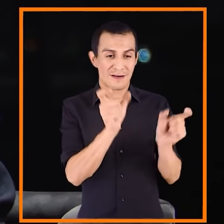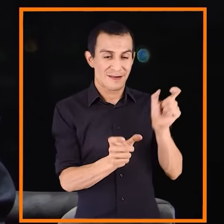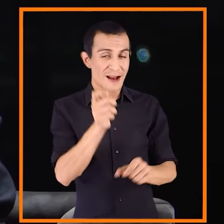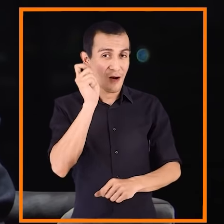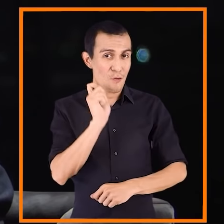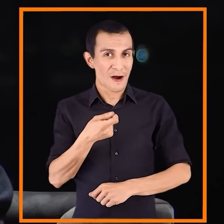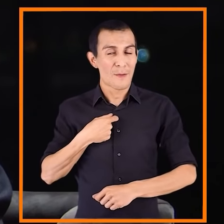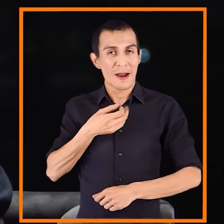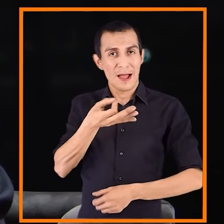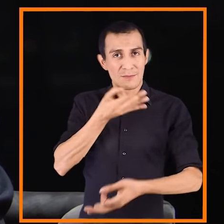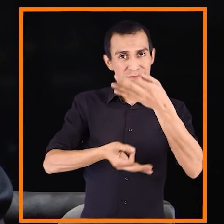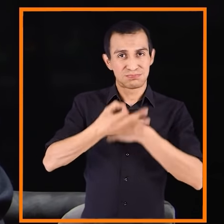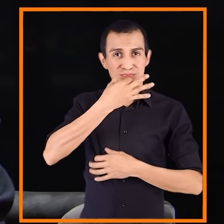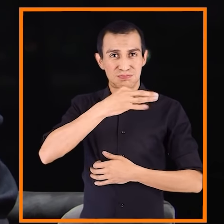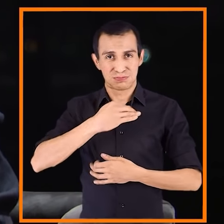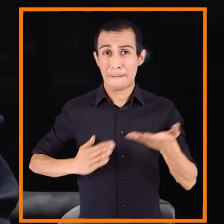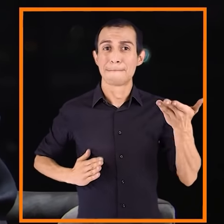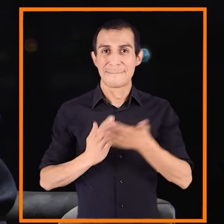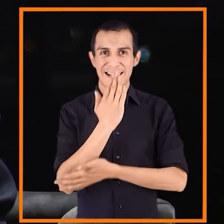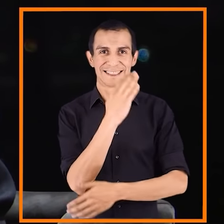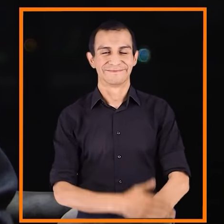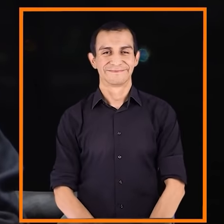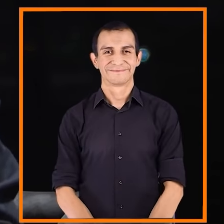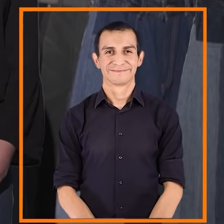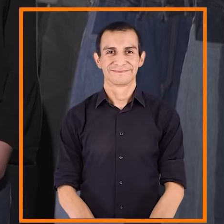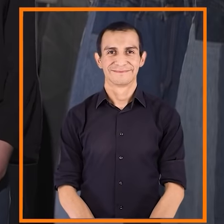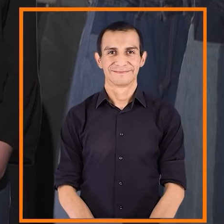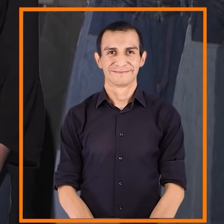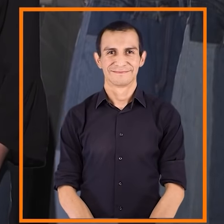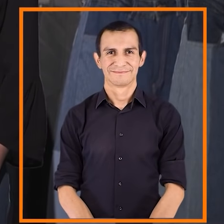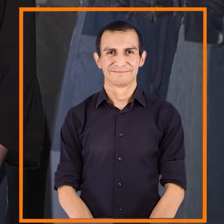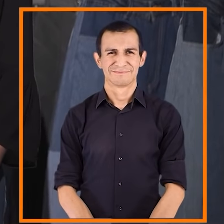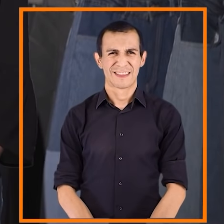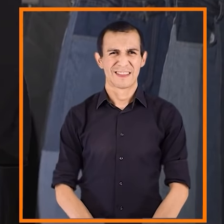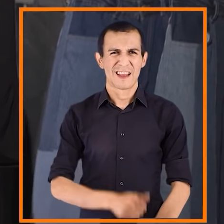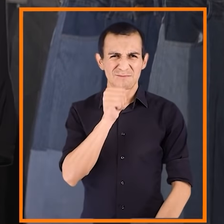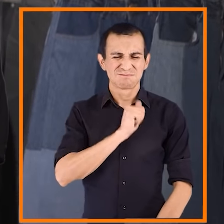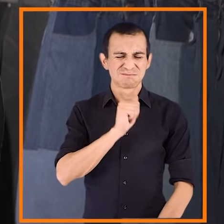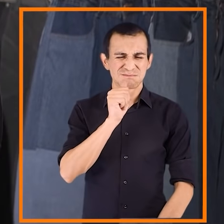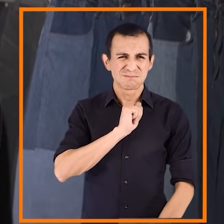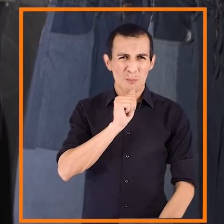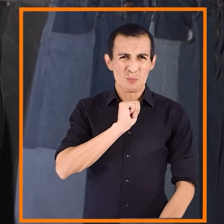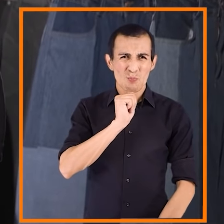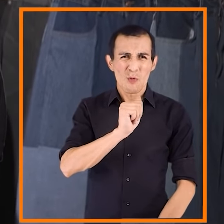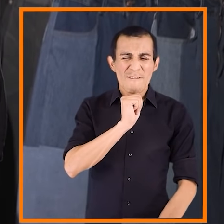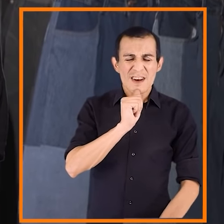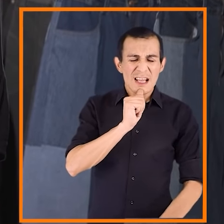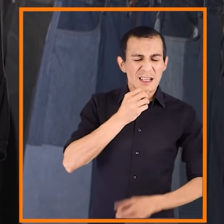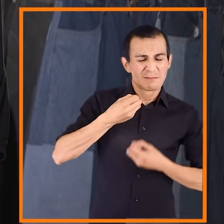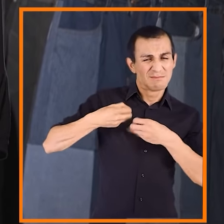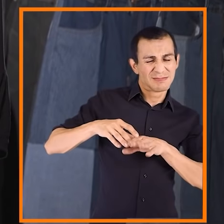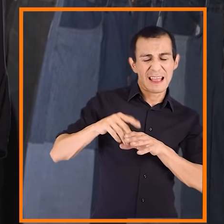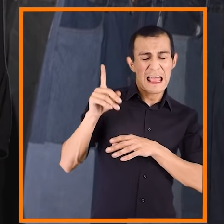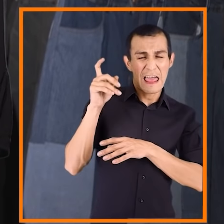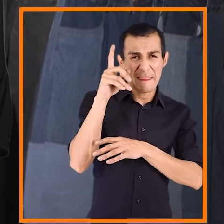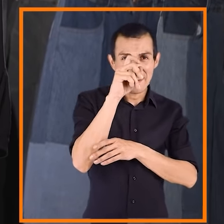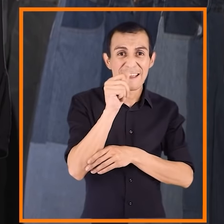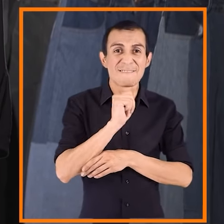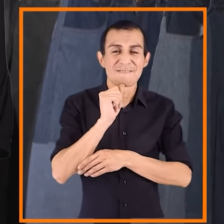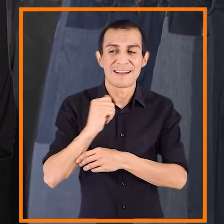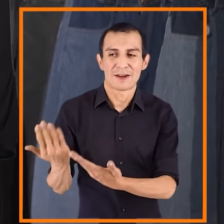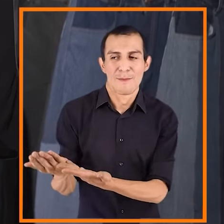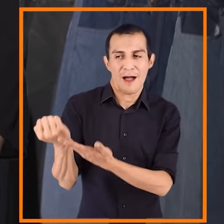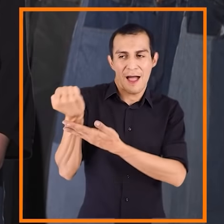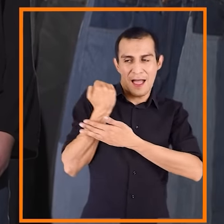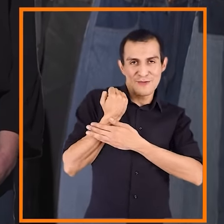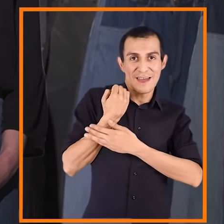junto al jurado, escucharles su pitch. Así que, por favor, adelante. Salir de la pobreza es casi imposible si no te da un